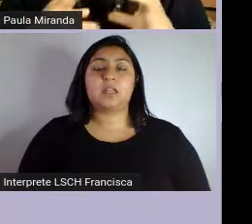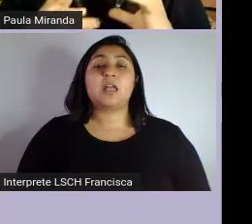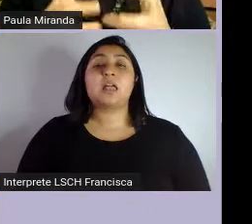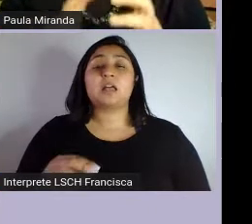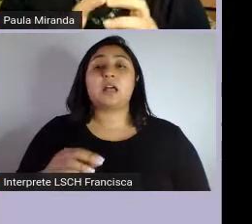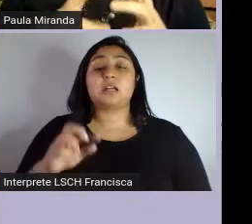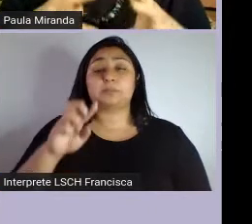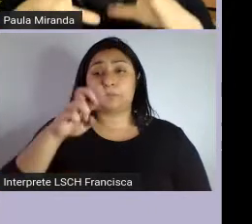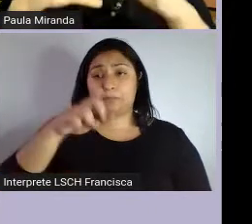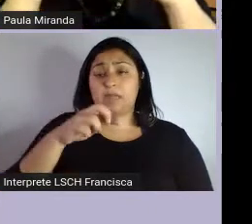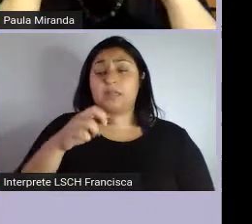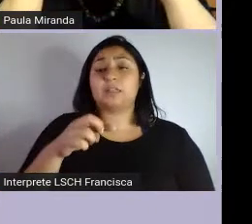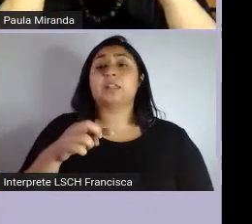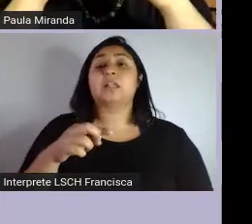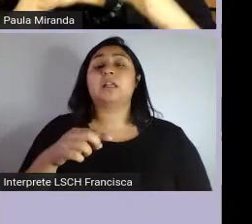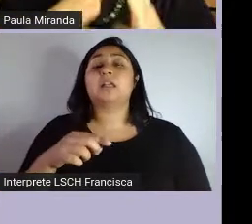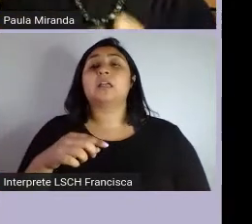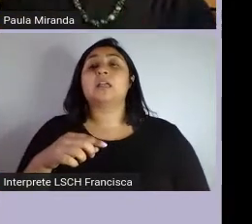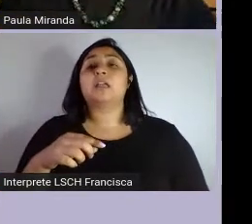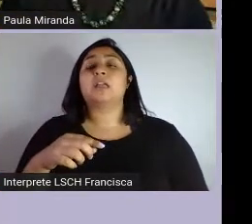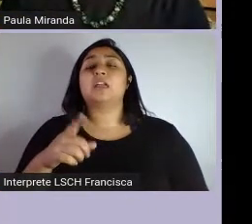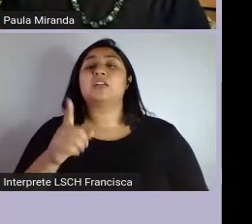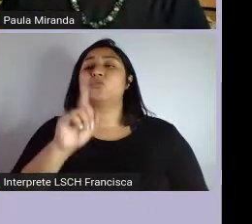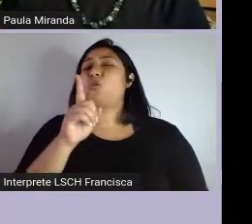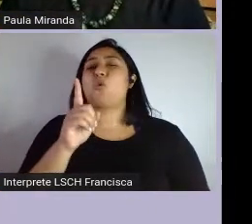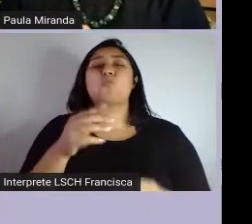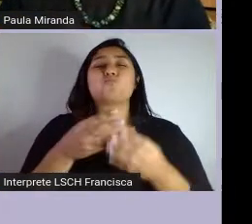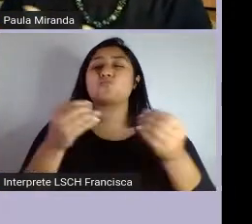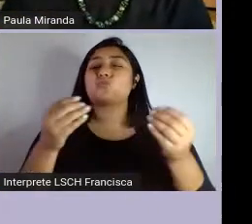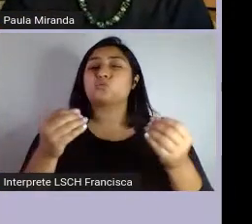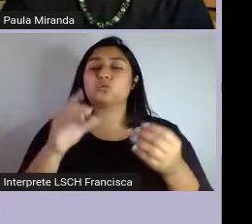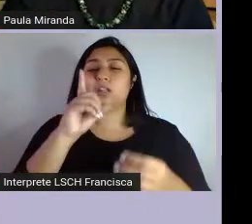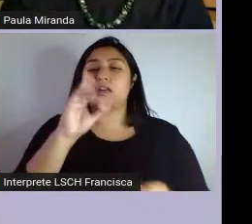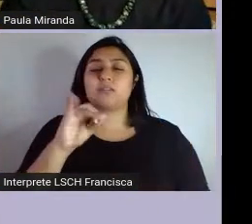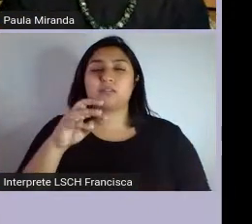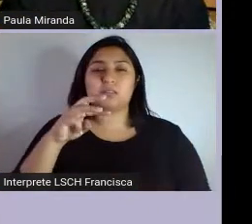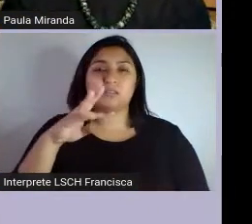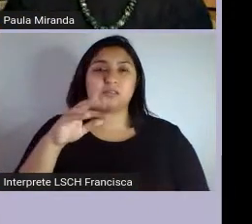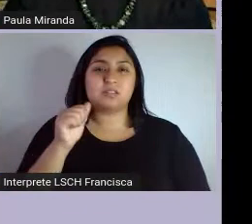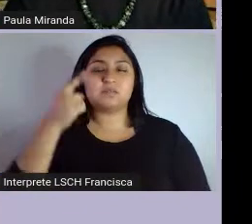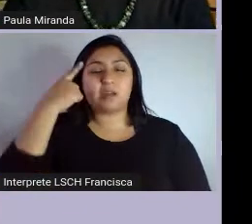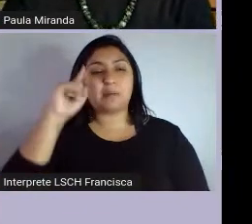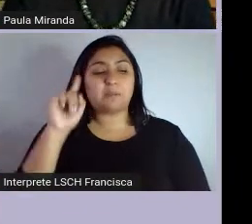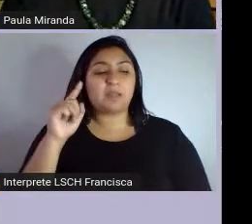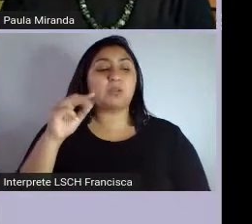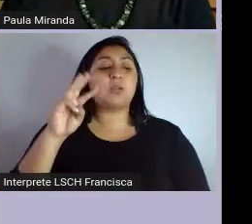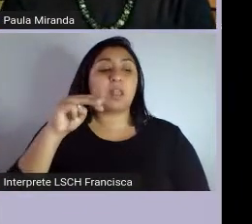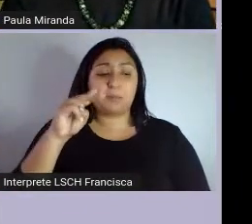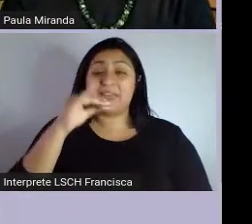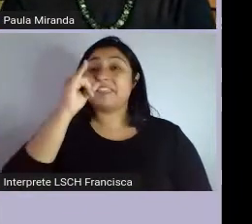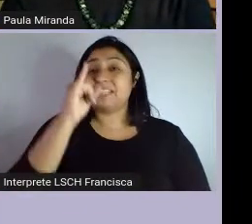es homenajeada y es muy tutelar en todas las décimas, y claro, y en toda la vida de Violeta.